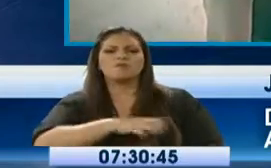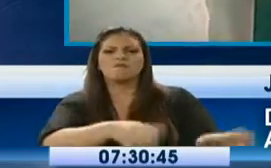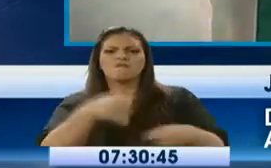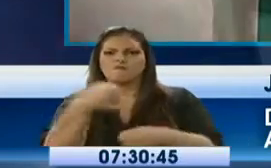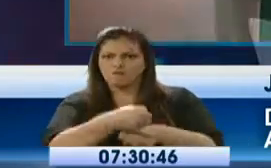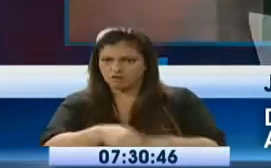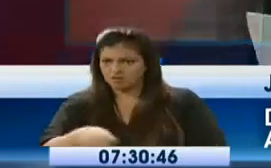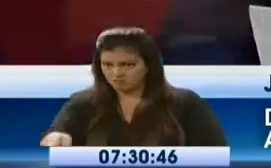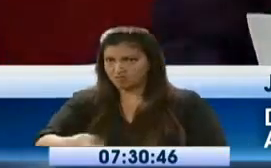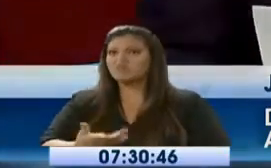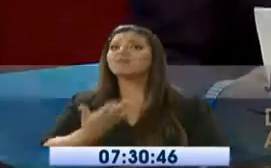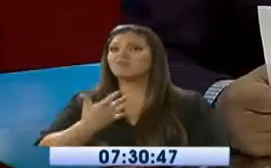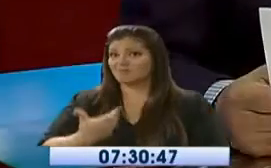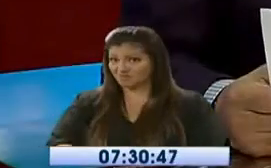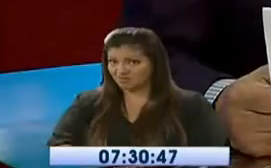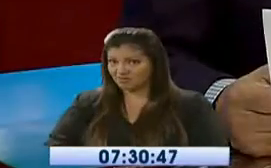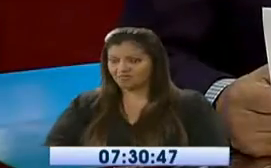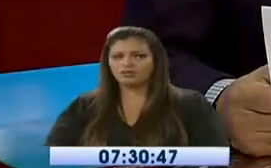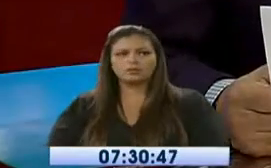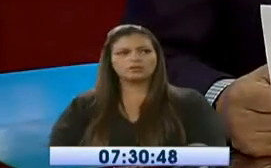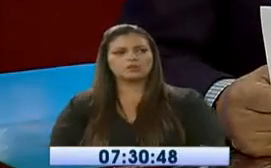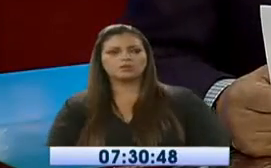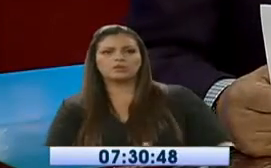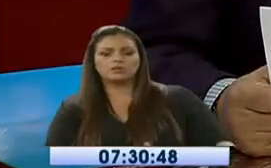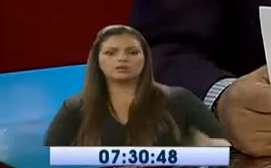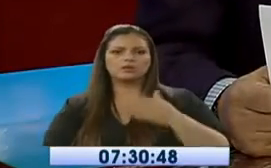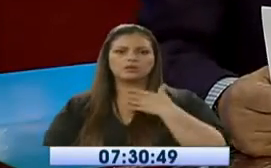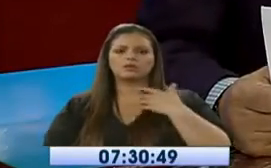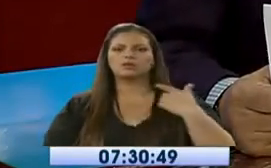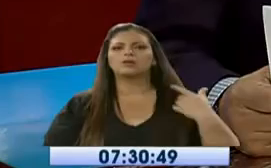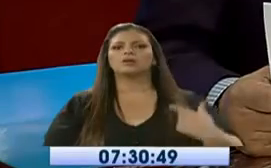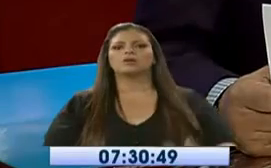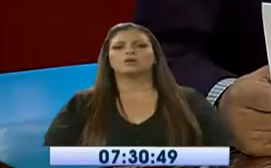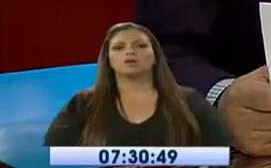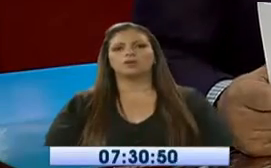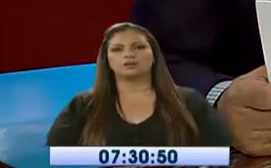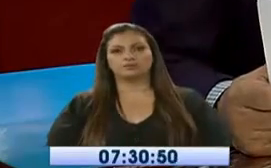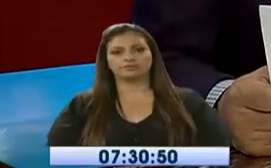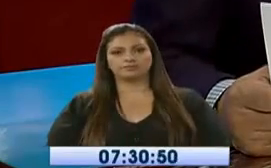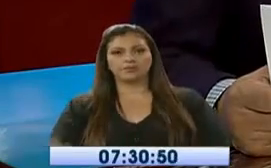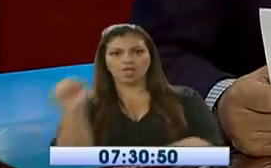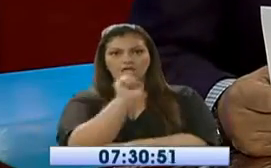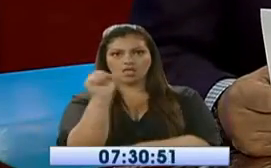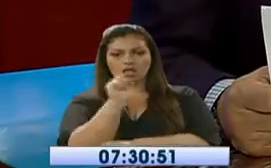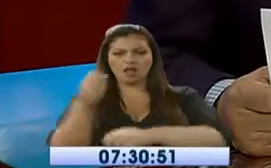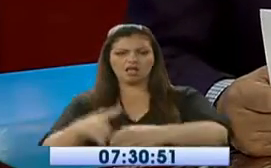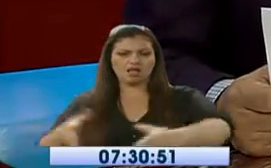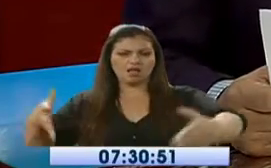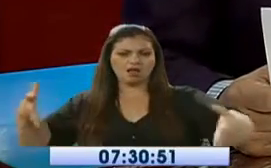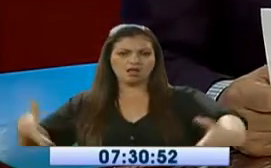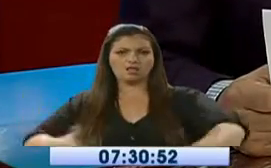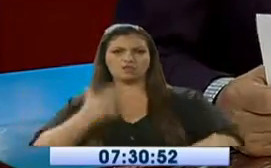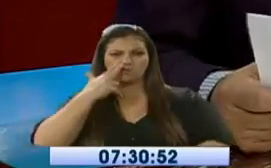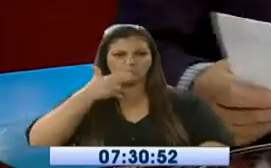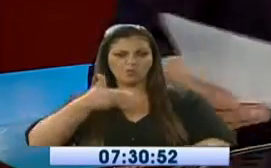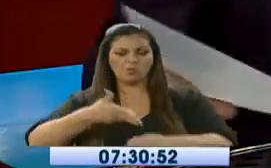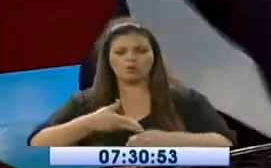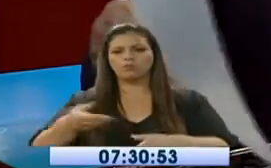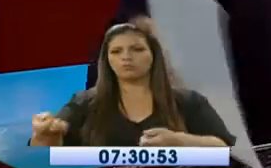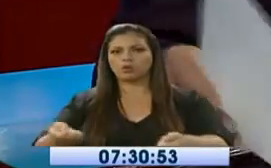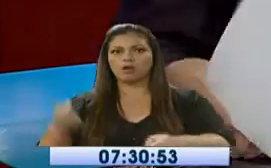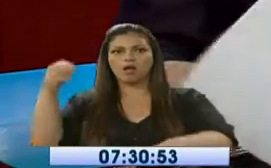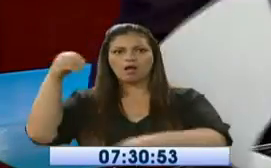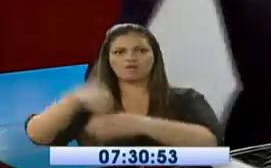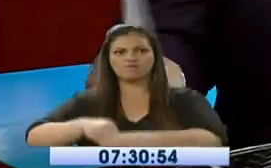Decomisan más de 300 kilos de droga que se encontraban en un compartimiento oculto en un tanquero de combustible. La acción policial se efectuó en el sur de